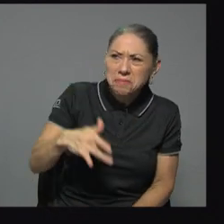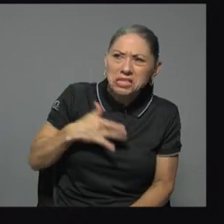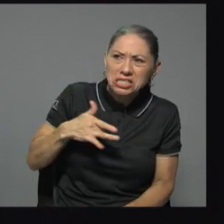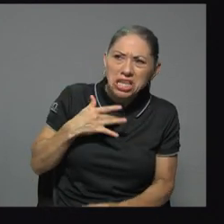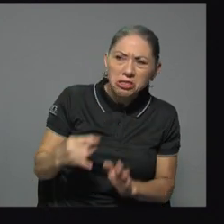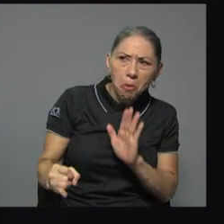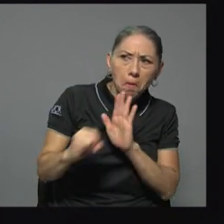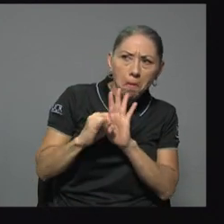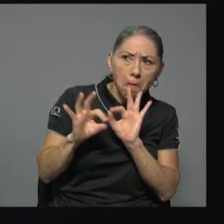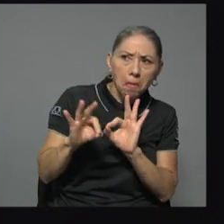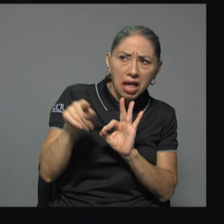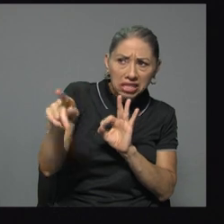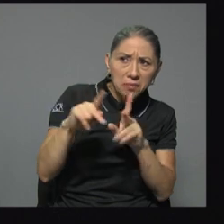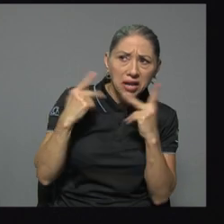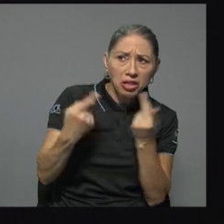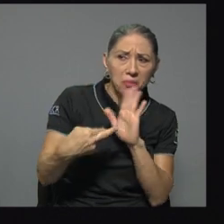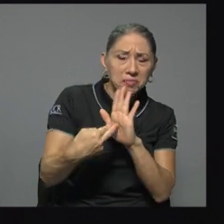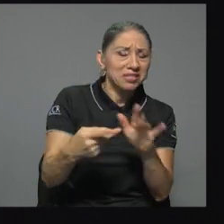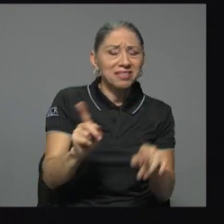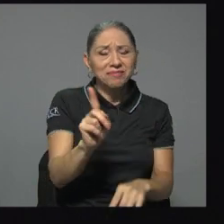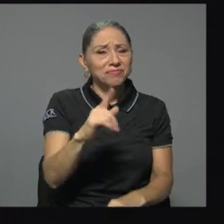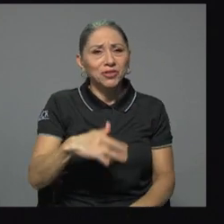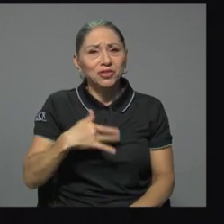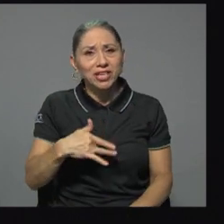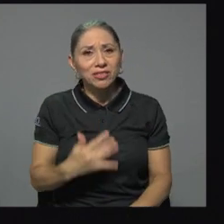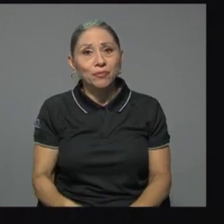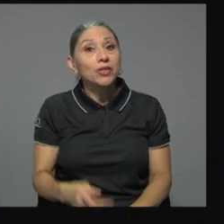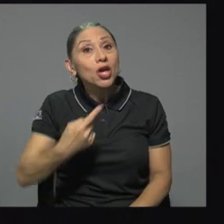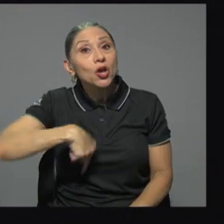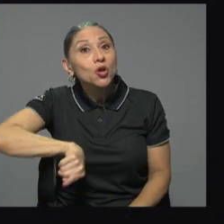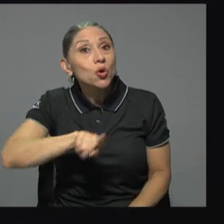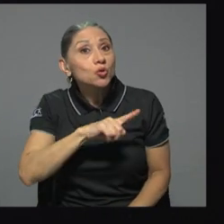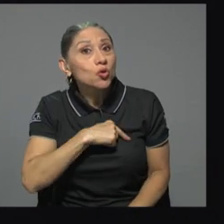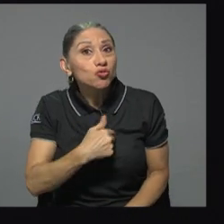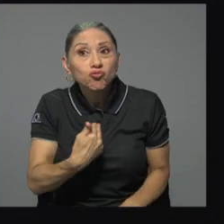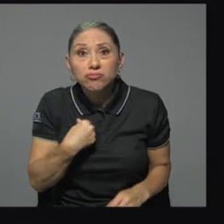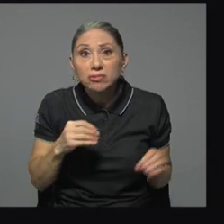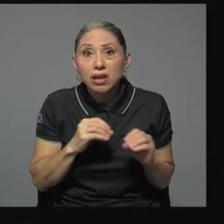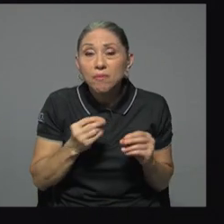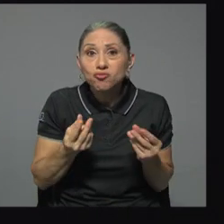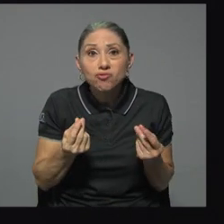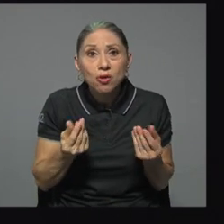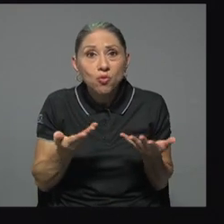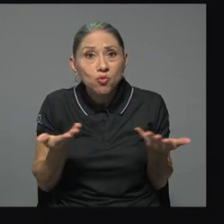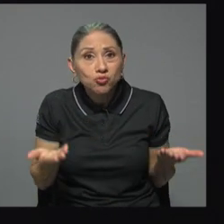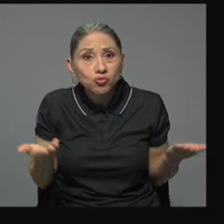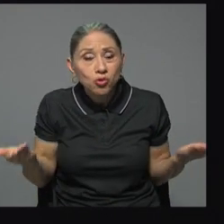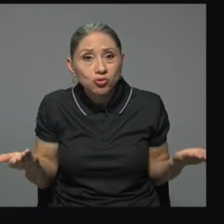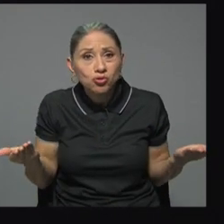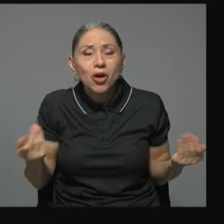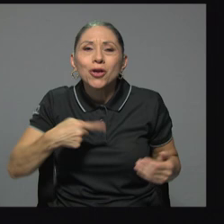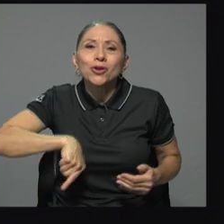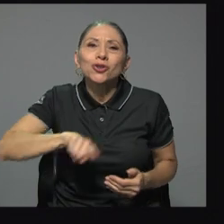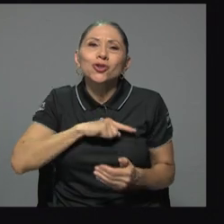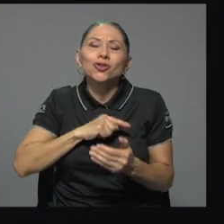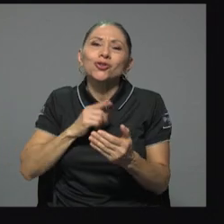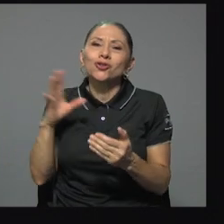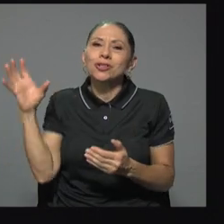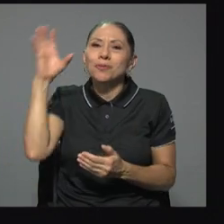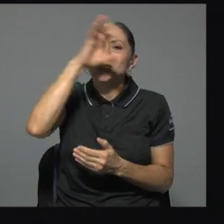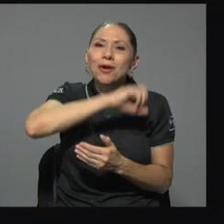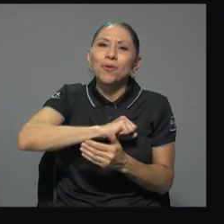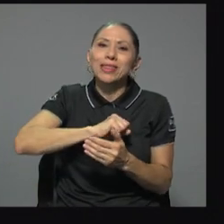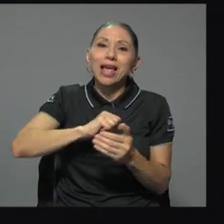representada por este partido por esta persona nos hemos quedado sin recursos y nos hemos dado cuenta que por medio de un convenio vendieron el mar